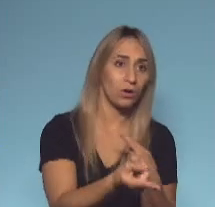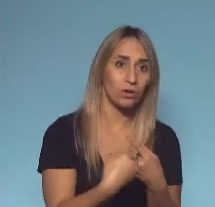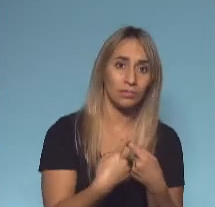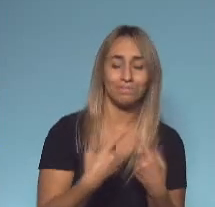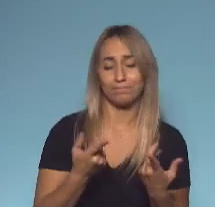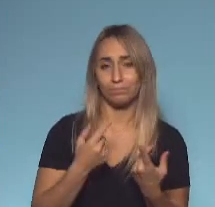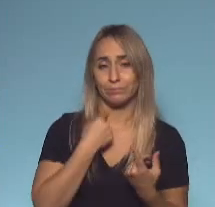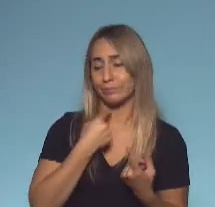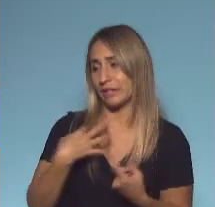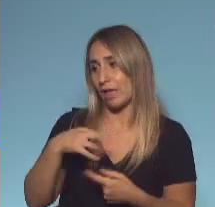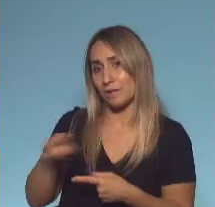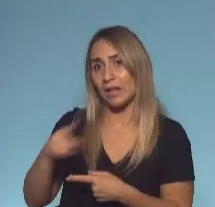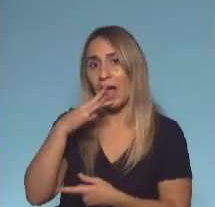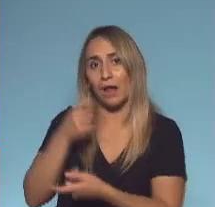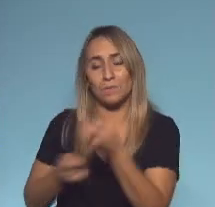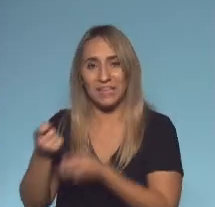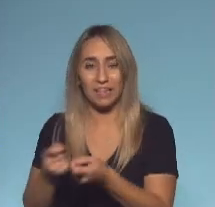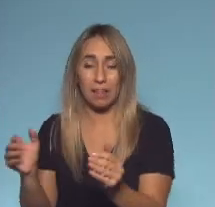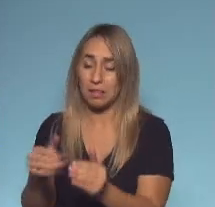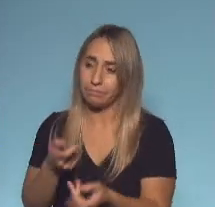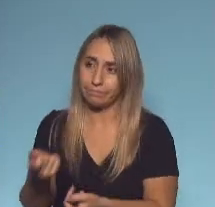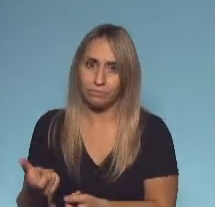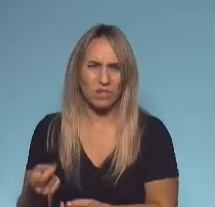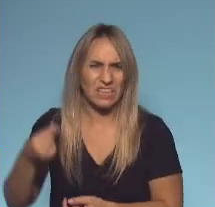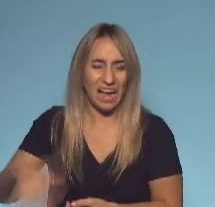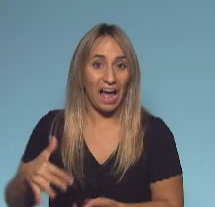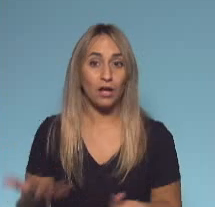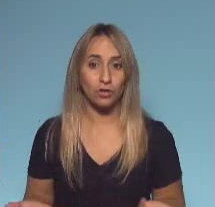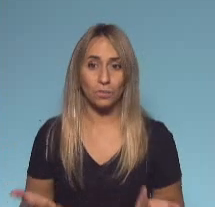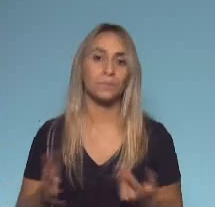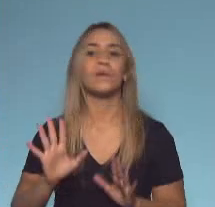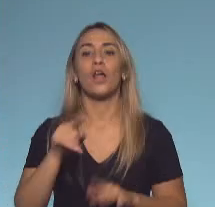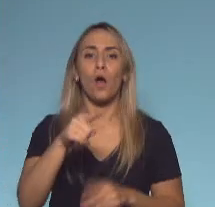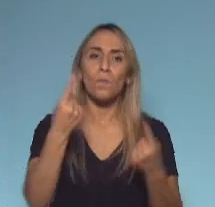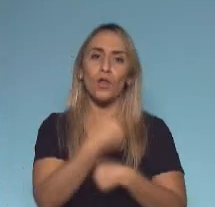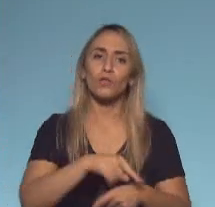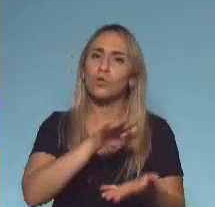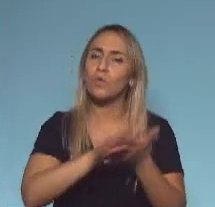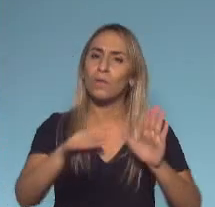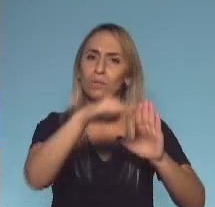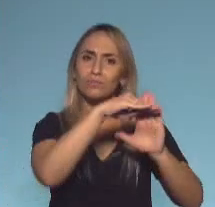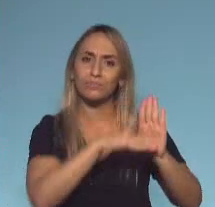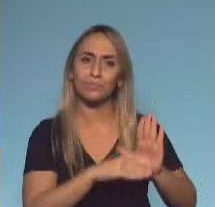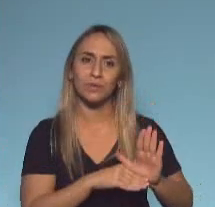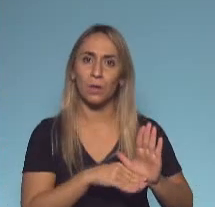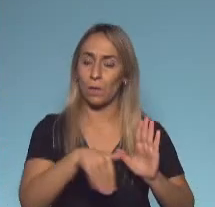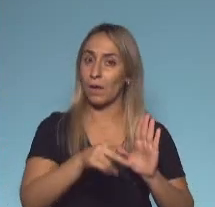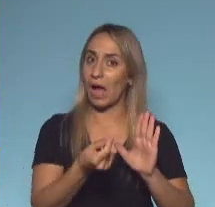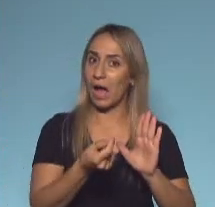sería, ¿esta nueva canasta implica un aumento en esos alimentos de la canasta básica? Van a estar congelados 6 meses, ¿pero van a tener una